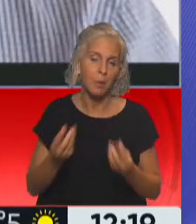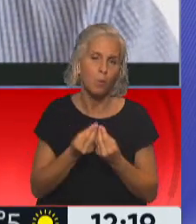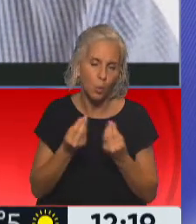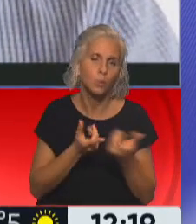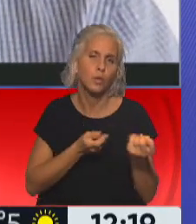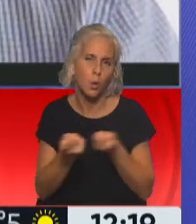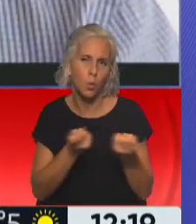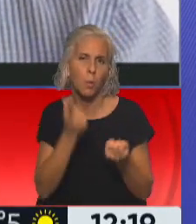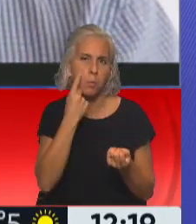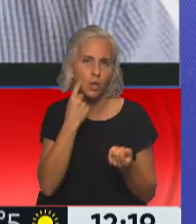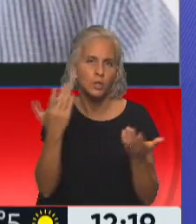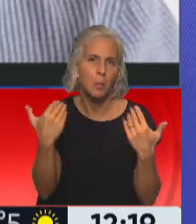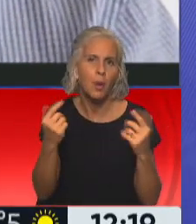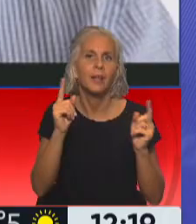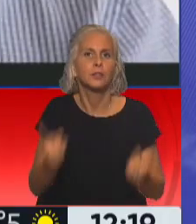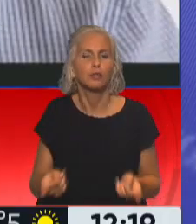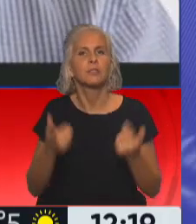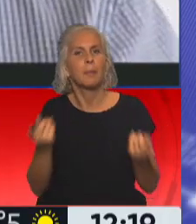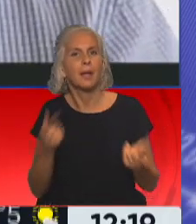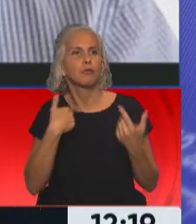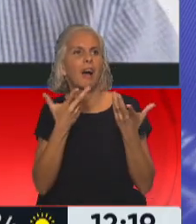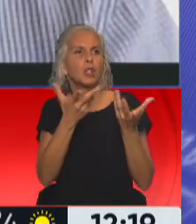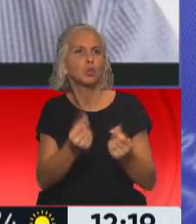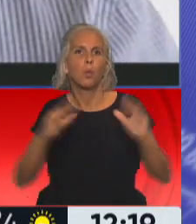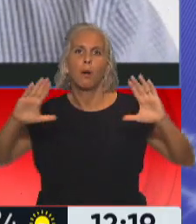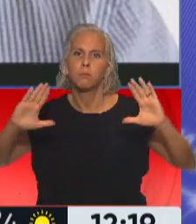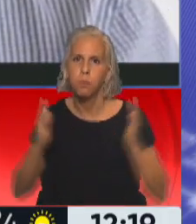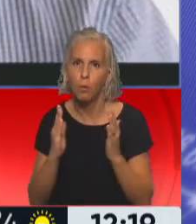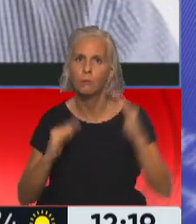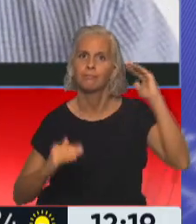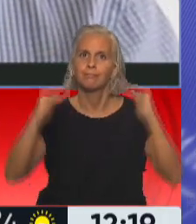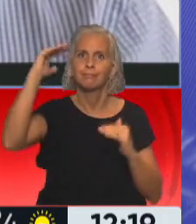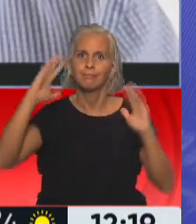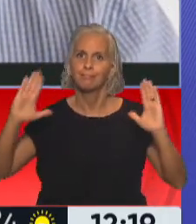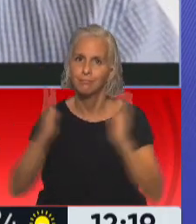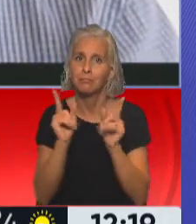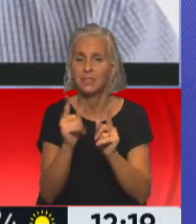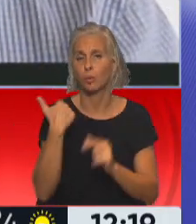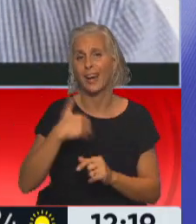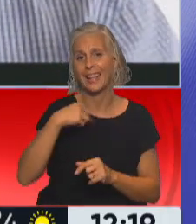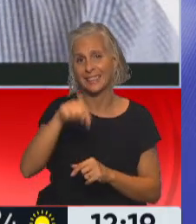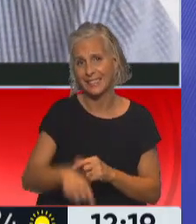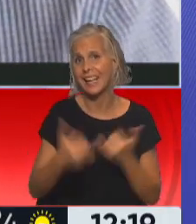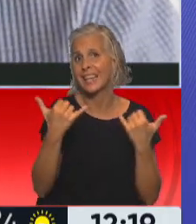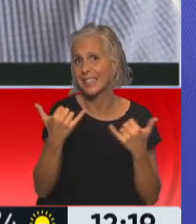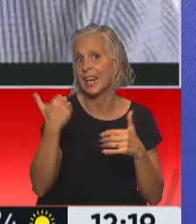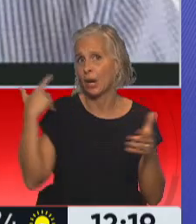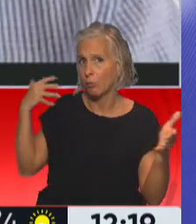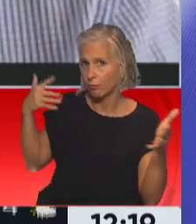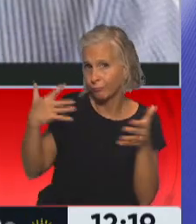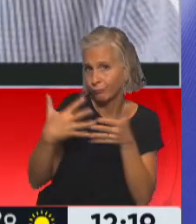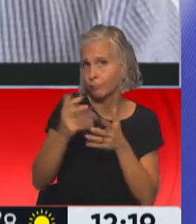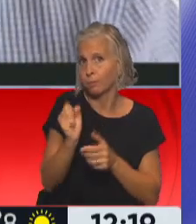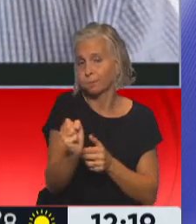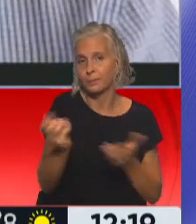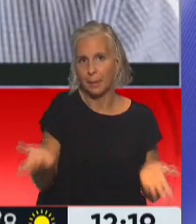fuego para controlarlo. Entonces, de alguna forma, eso ayuda a acotar la volatilidad justamente en un país como la Argentina que tiene esa historia. En